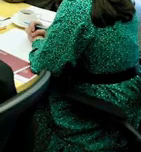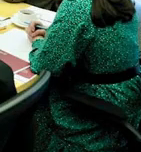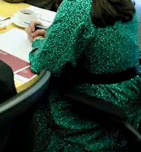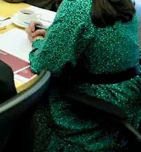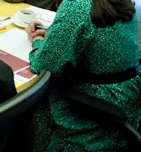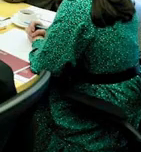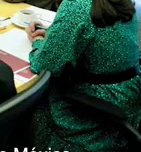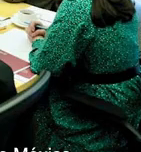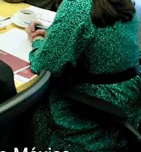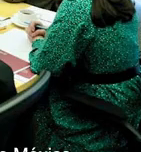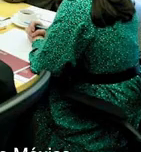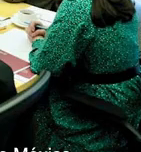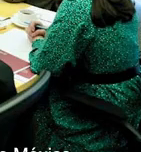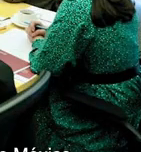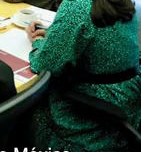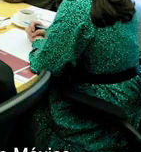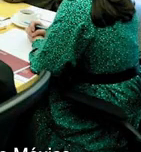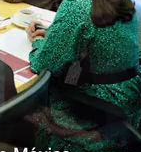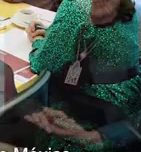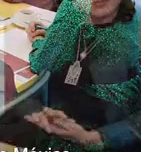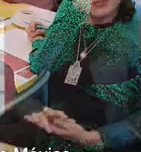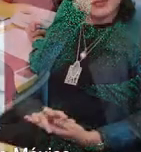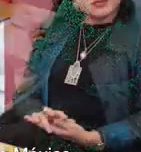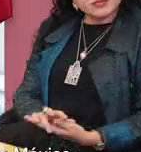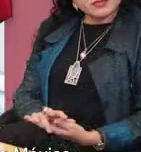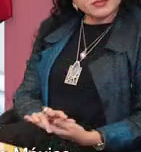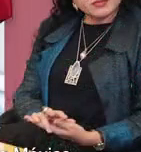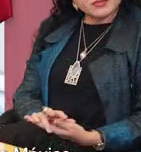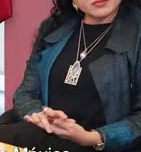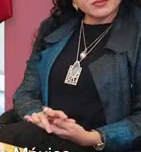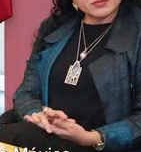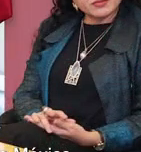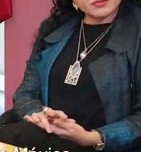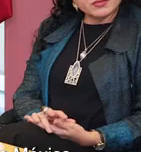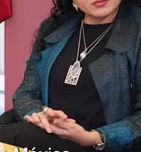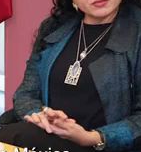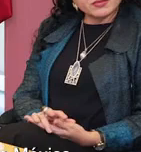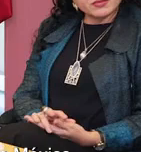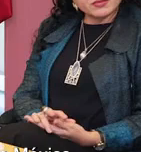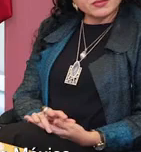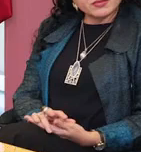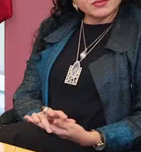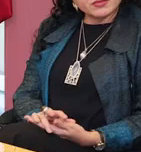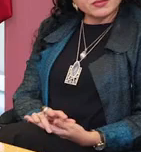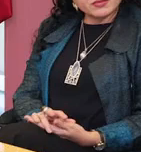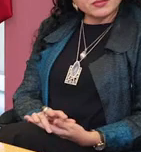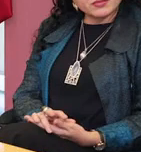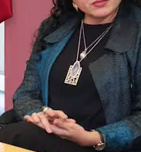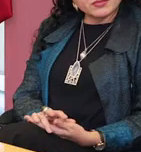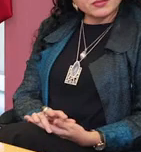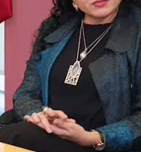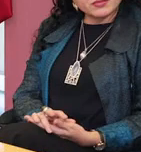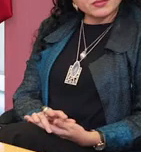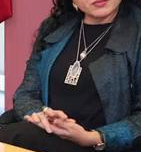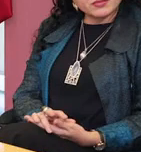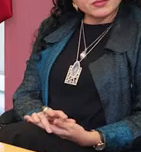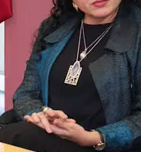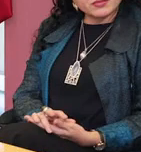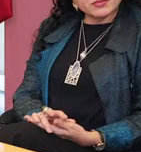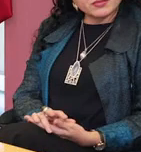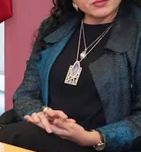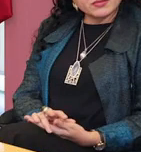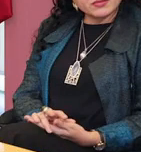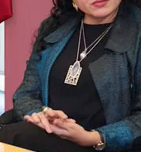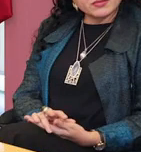frontal, se conformó un grupo de trabajo compuesto por el Consejo de Memoria Histórica y Cultural de México, la Secretaría de